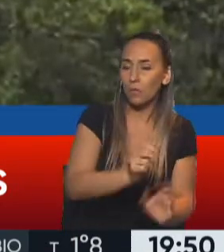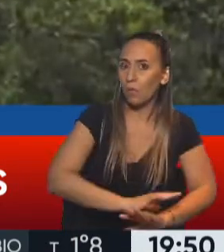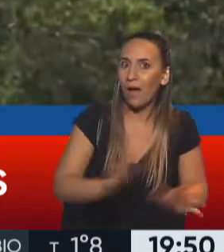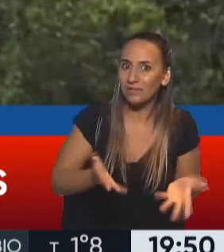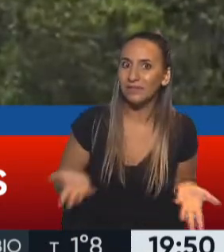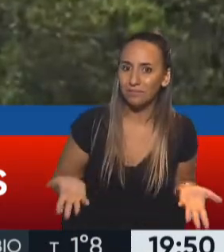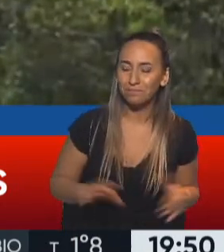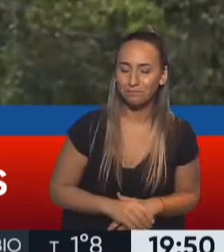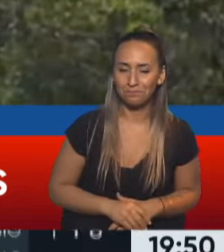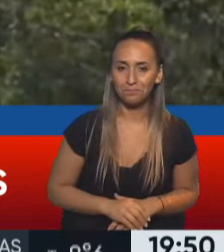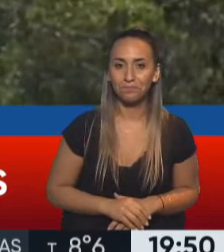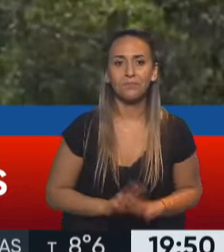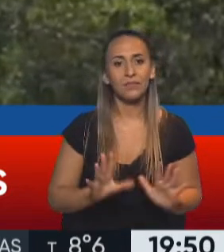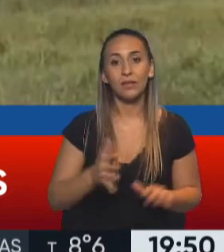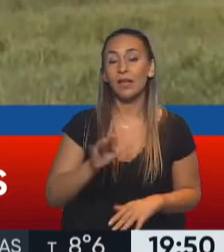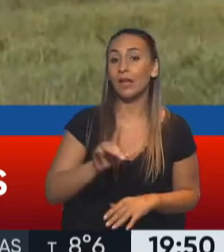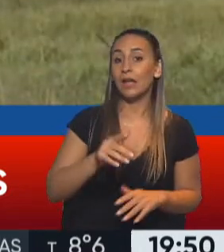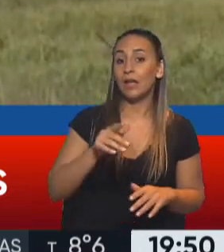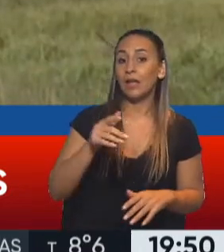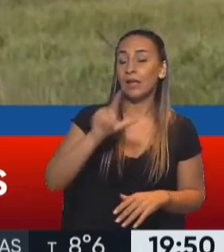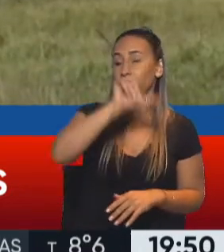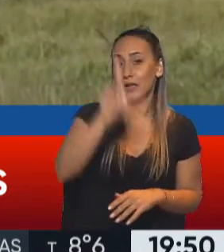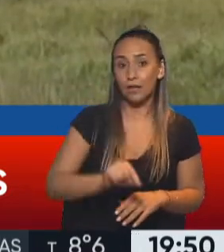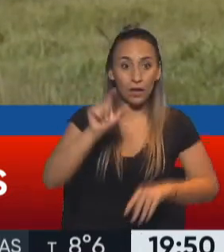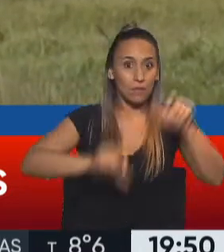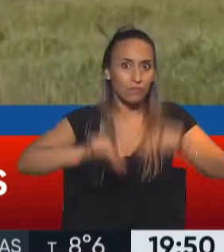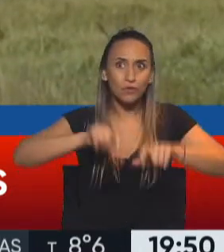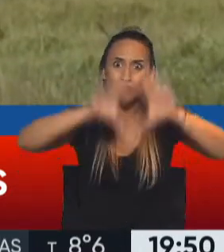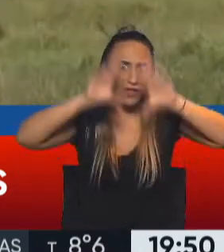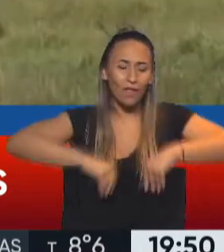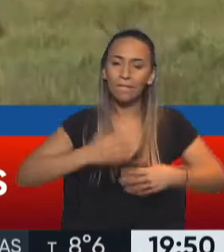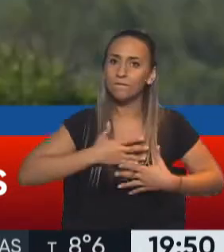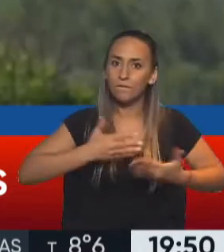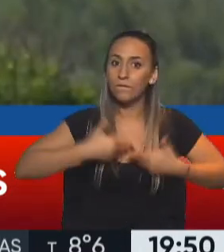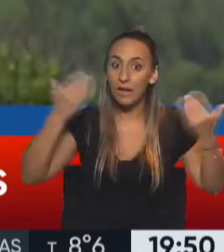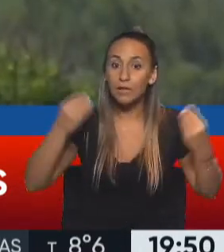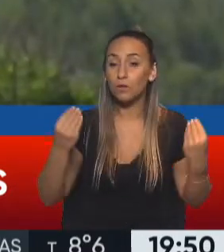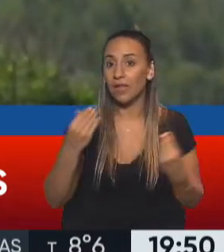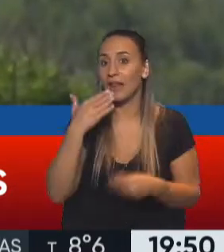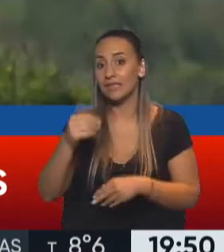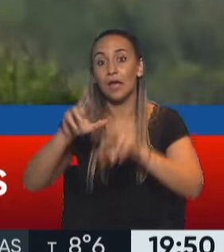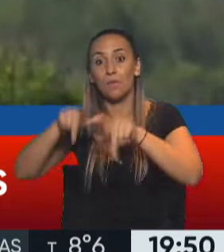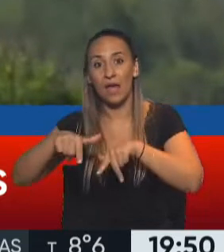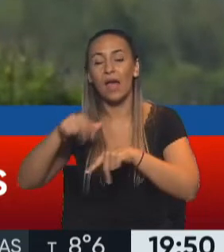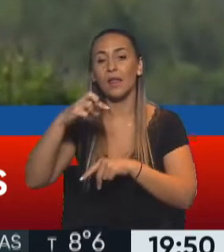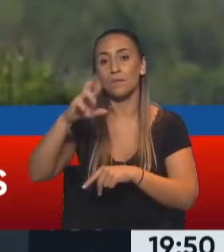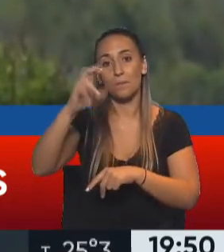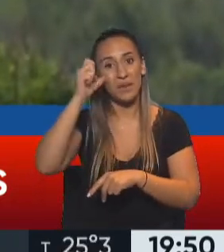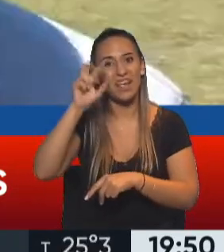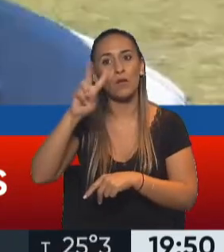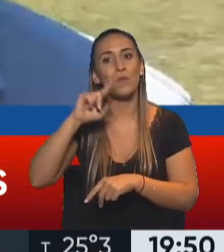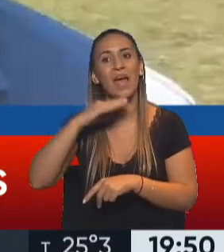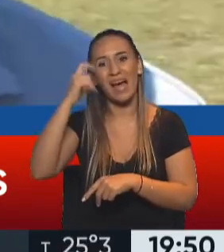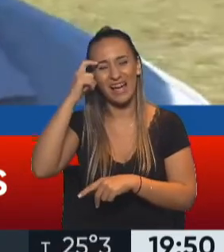Gran parte del país está muy feliz con el Previaje. ¿Va a continuar? Es la gran pregunta, la que me hacen todos. Sí, va a continuar el Previaje. Va a